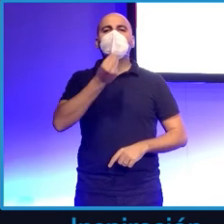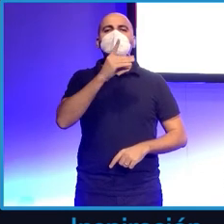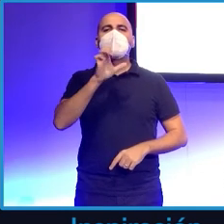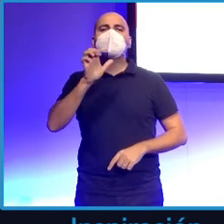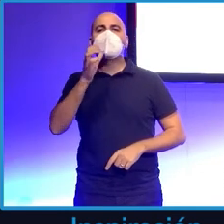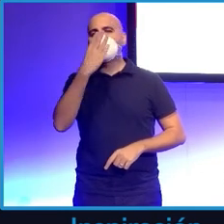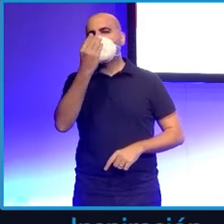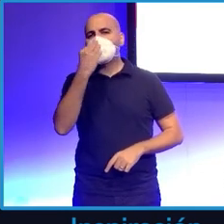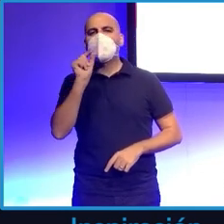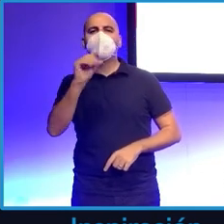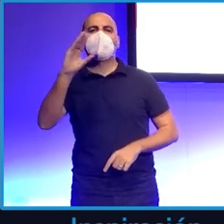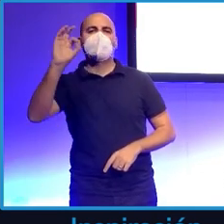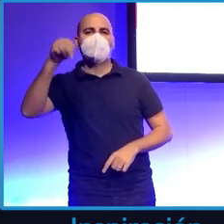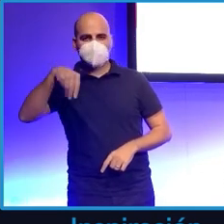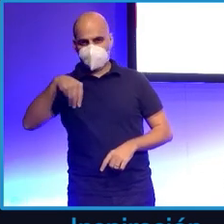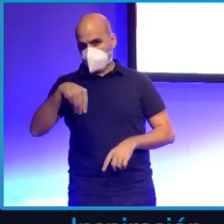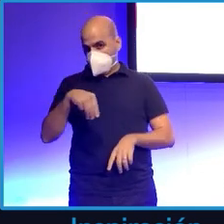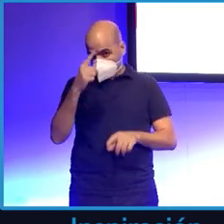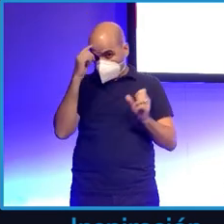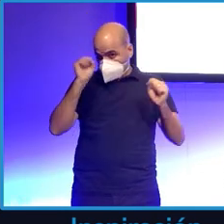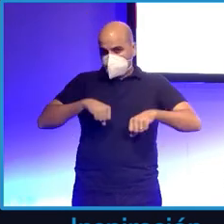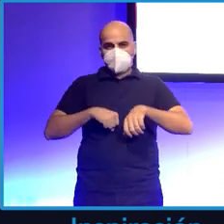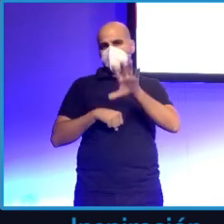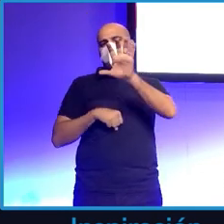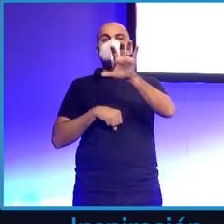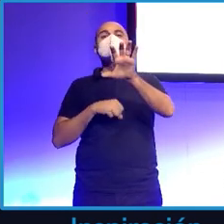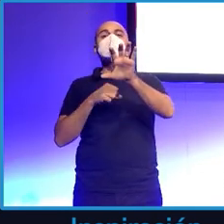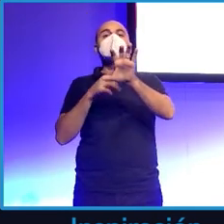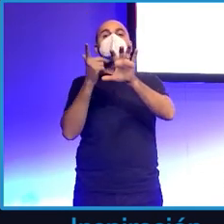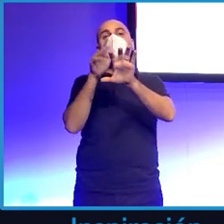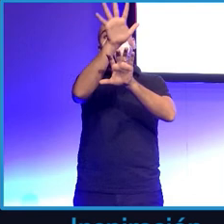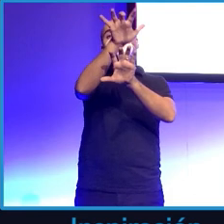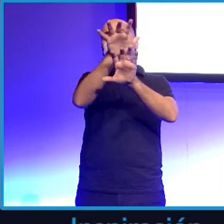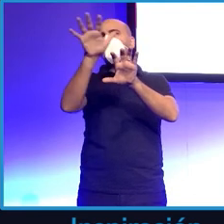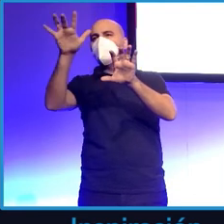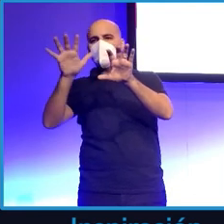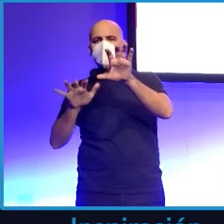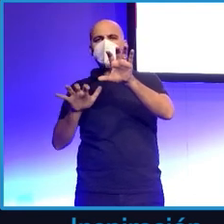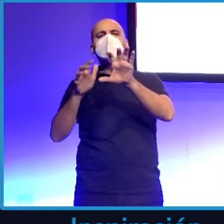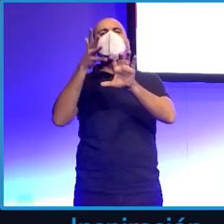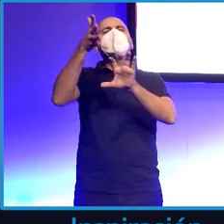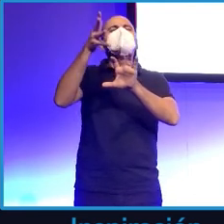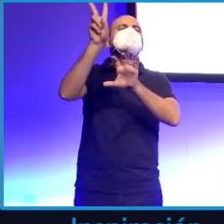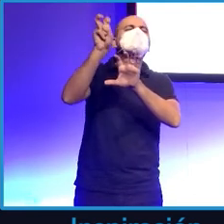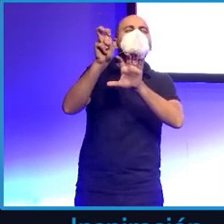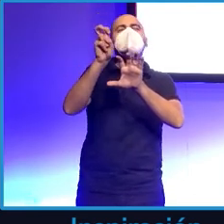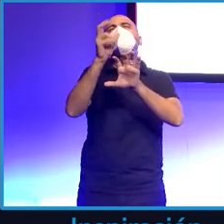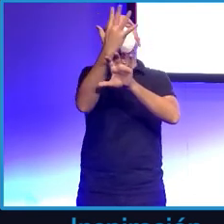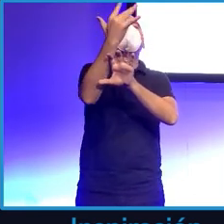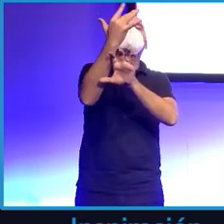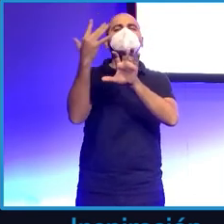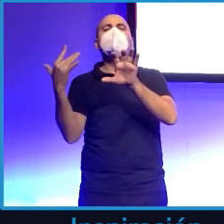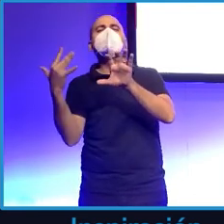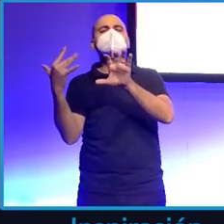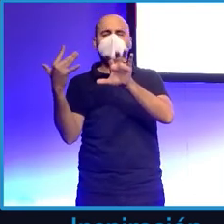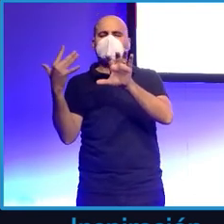alrededor habla de lo que sé de gaming y habla de juegos wii ley contexto dice pero qué es esto porque han plantado un enlace aquí no tiene nada que